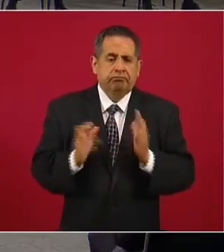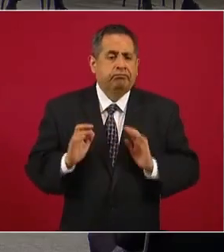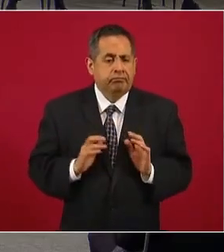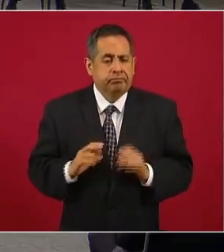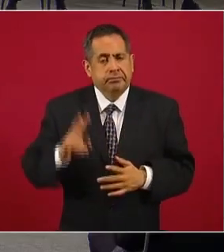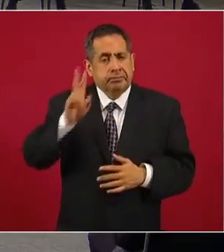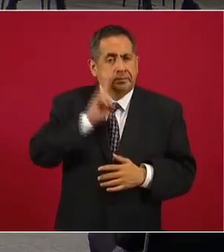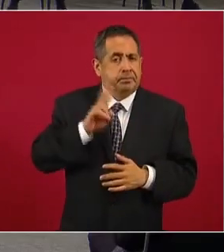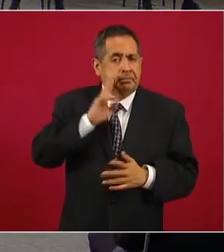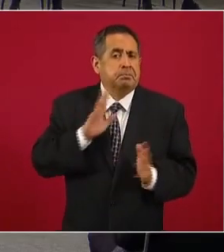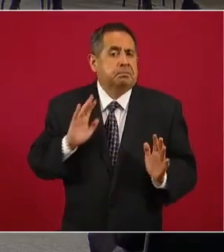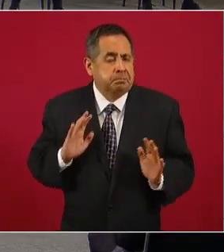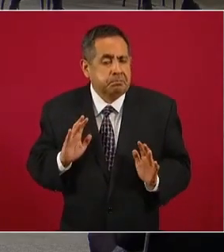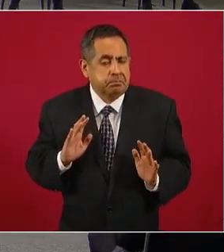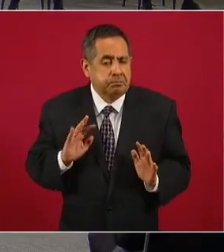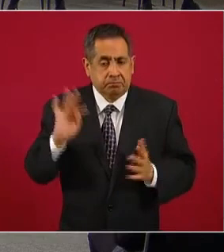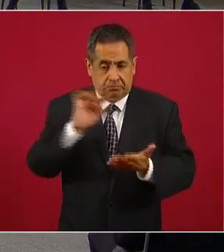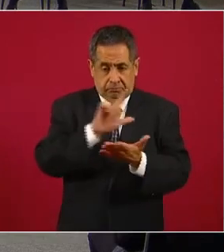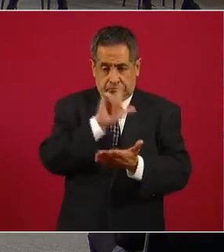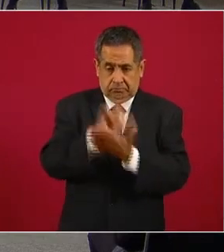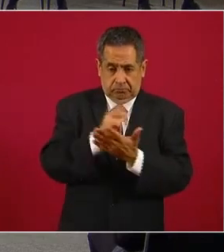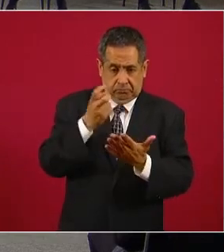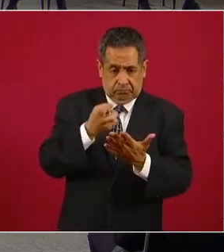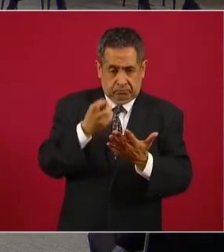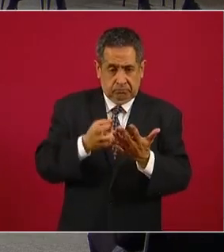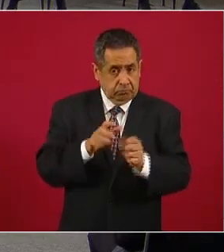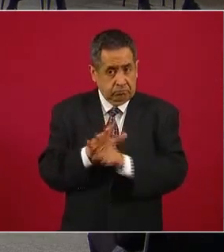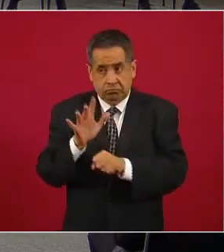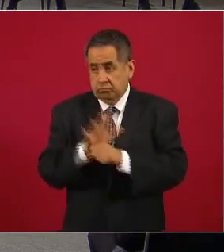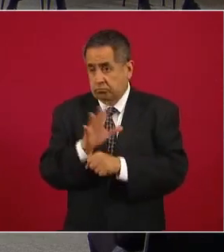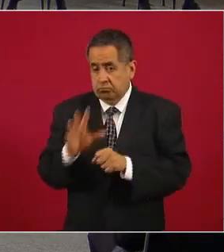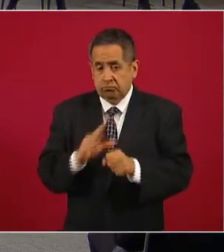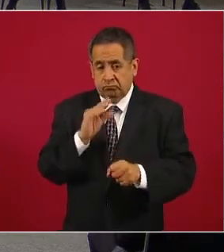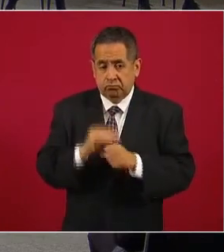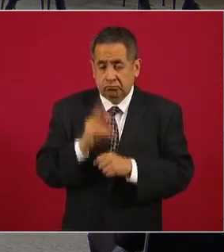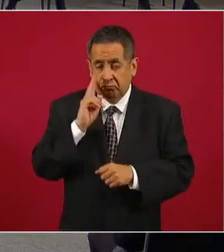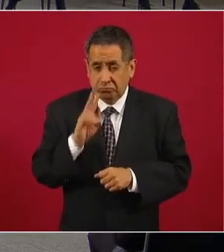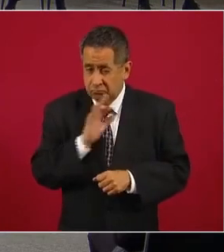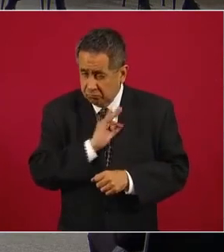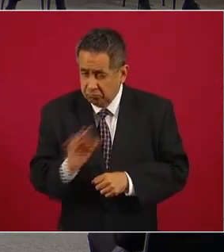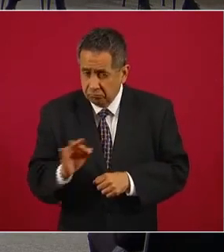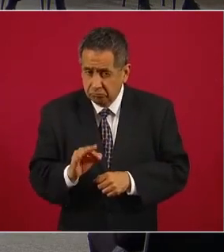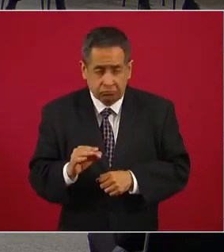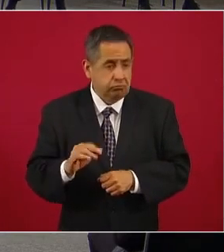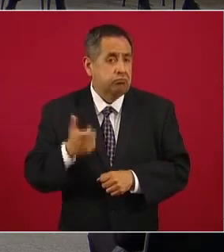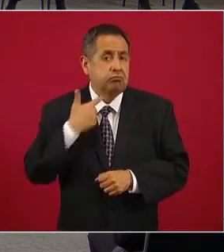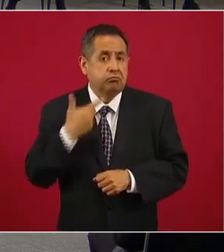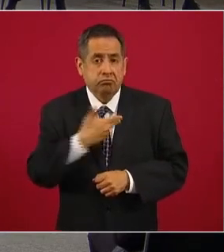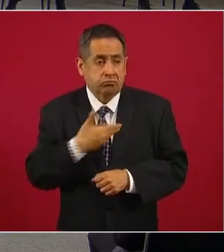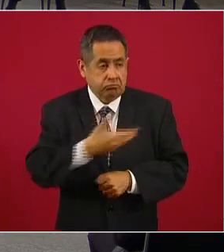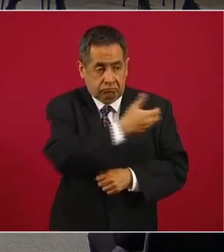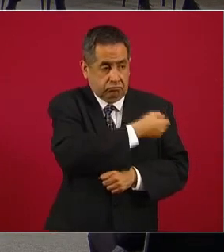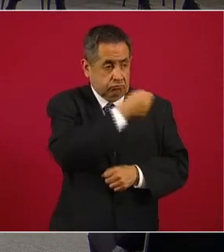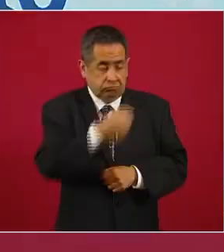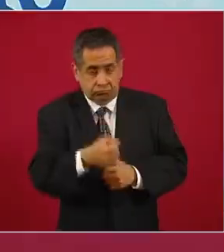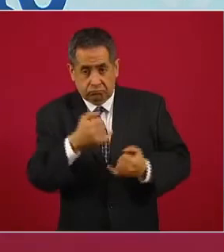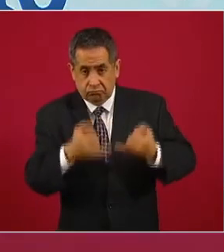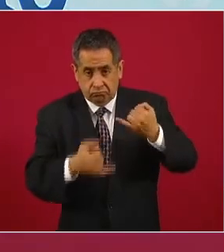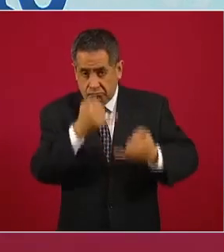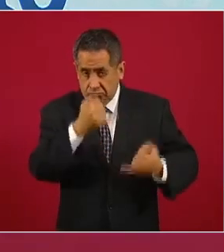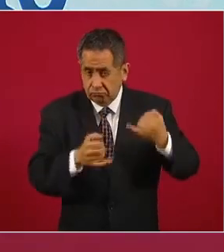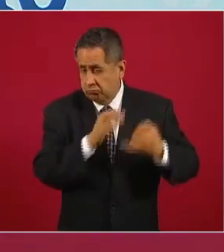ver si con las leyes que se tienen se puede llevar a cabo estos procesos